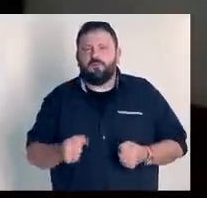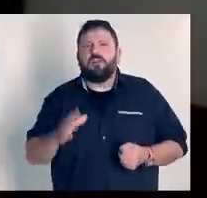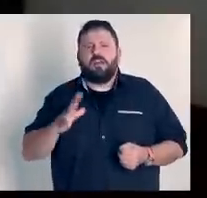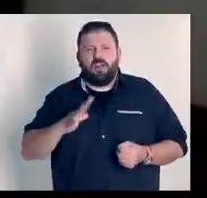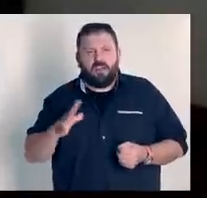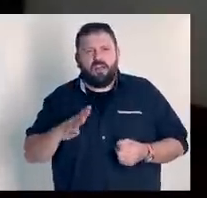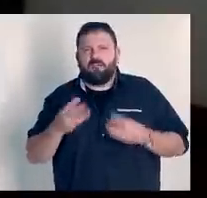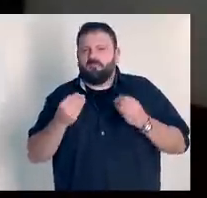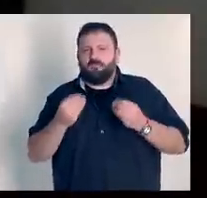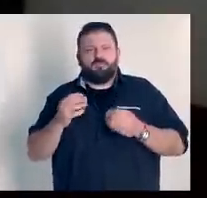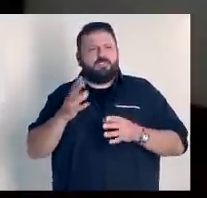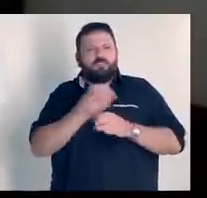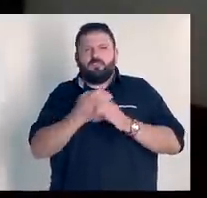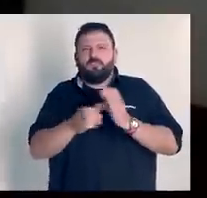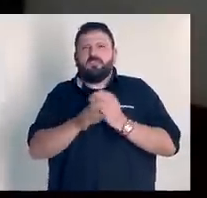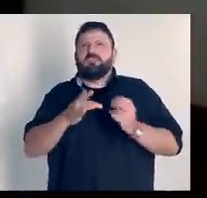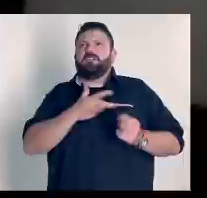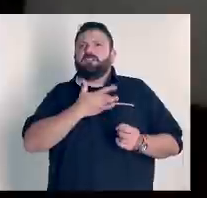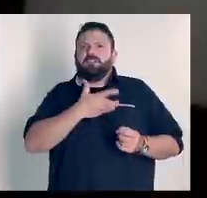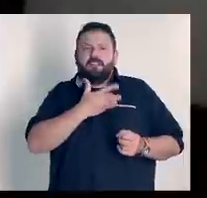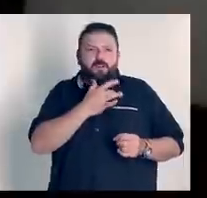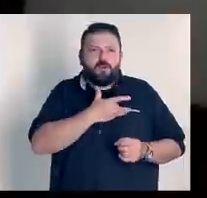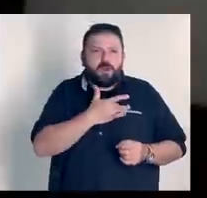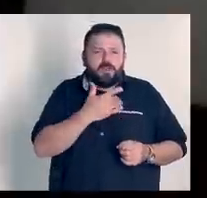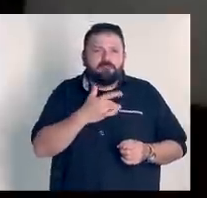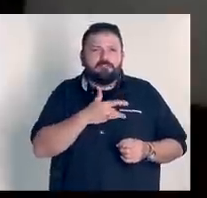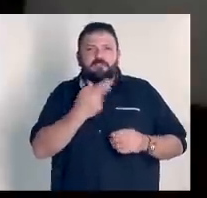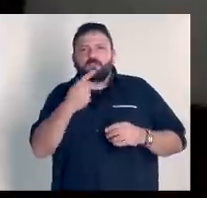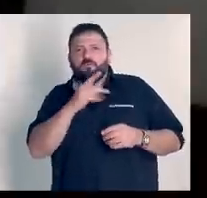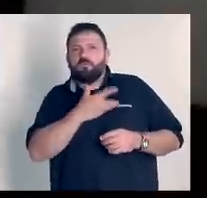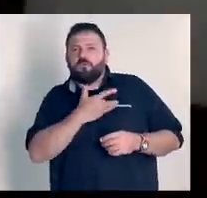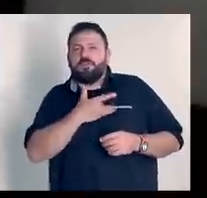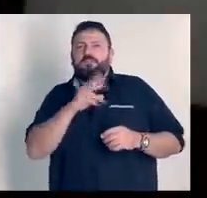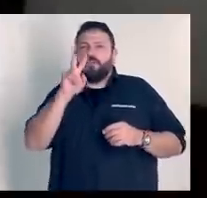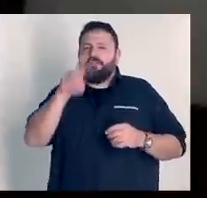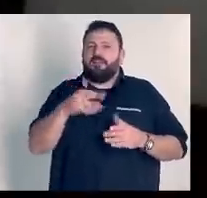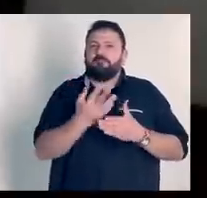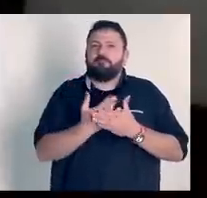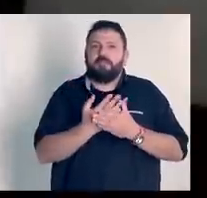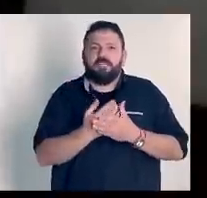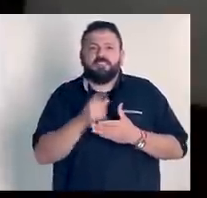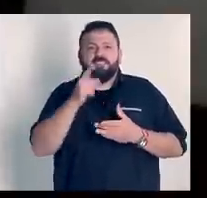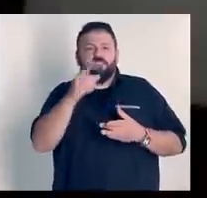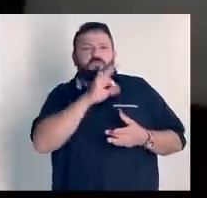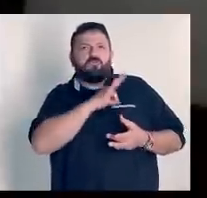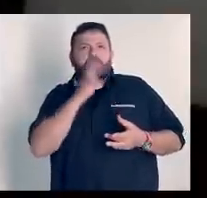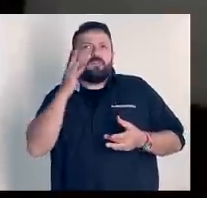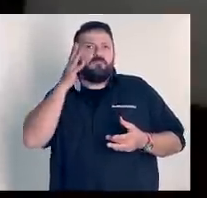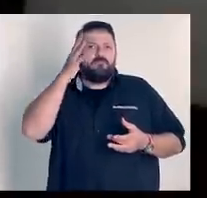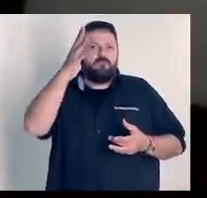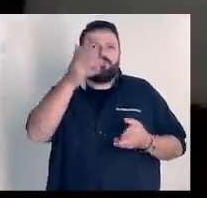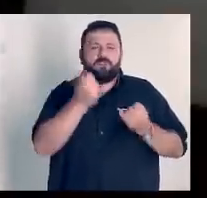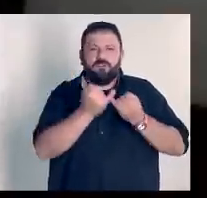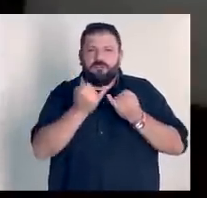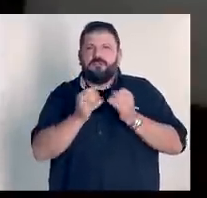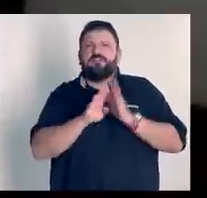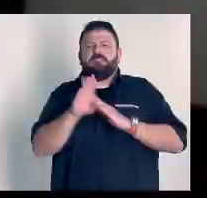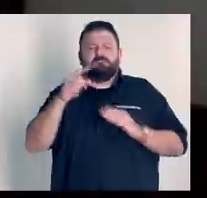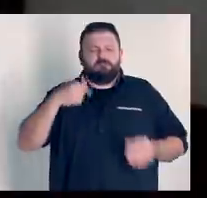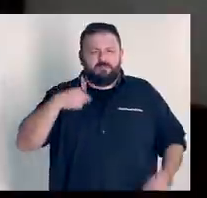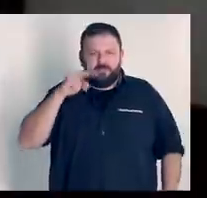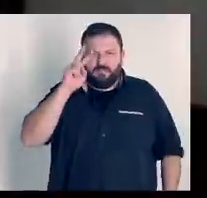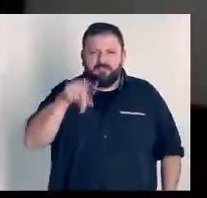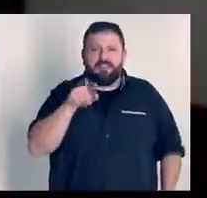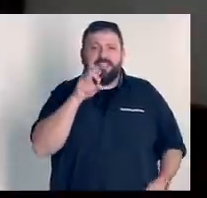lucecitas en sus corazones con una esperanza de verdad de lograr grandes sueños este mismo año. Van a ver que en